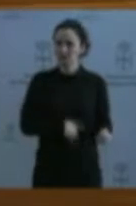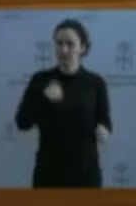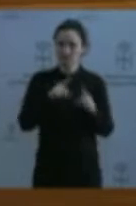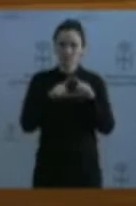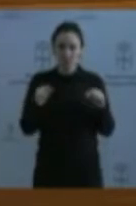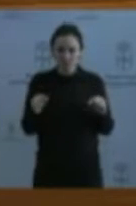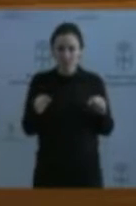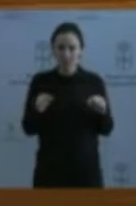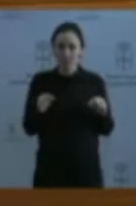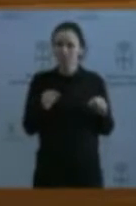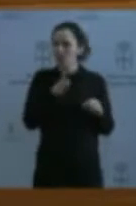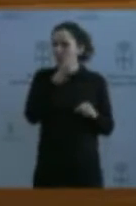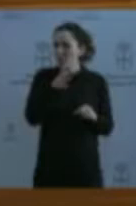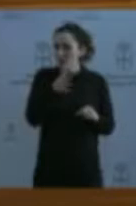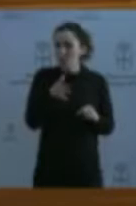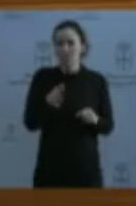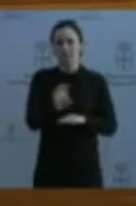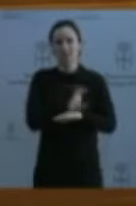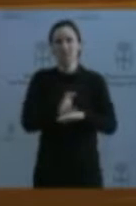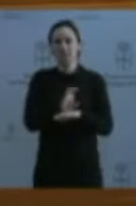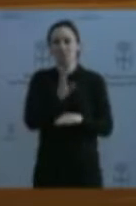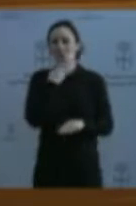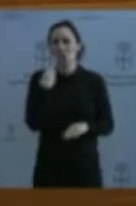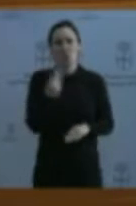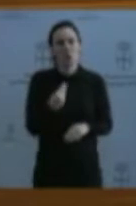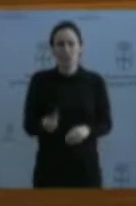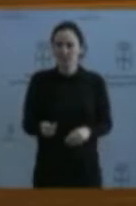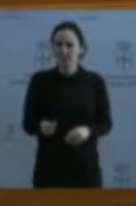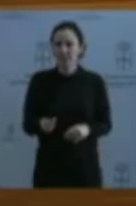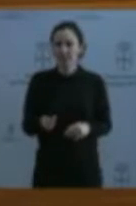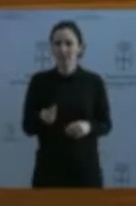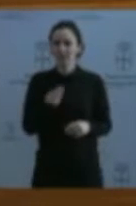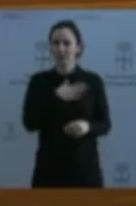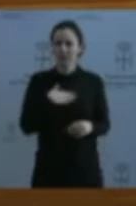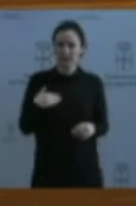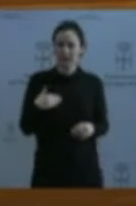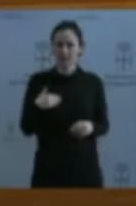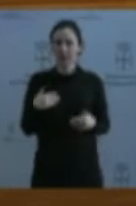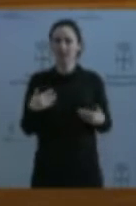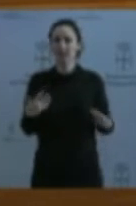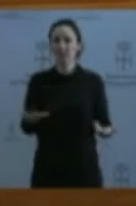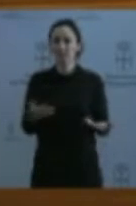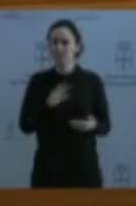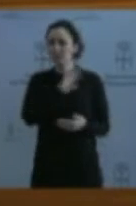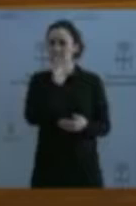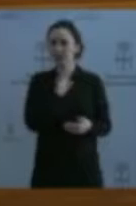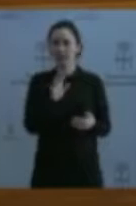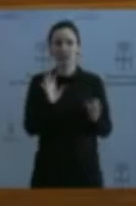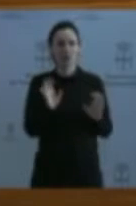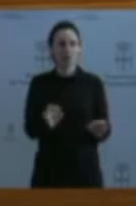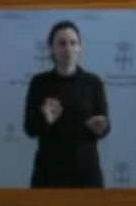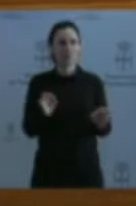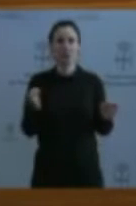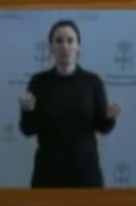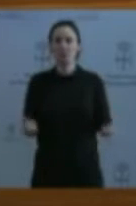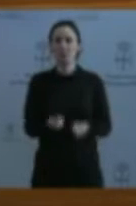dijo desconocer esta intención y como que se acaba de enterar por la prensa. Cuando había salido ya en la prensa, ya